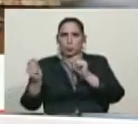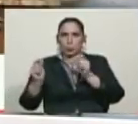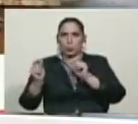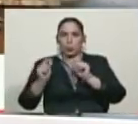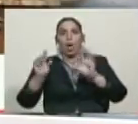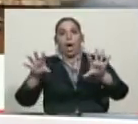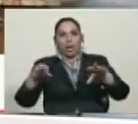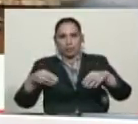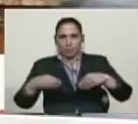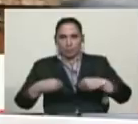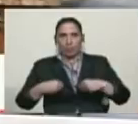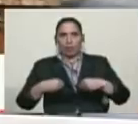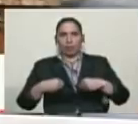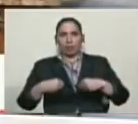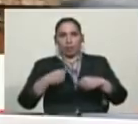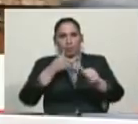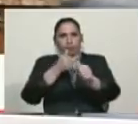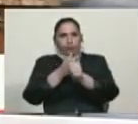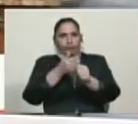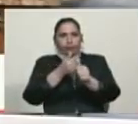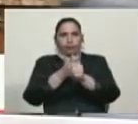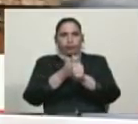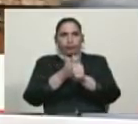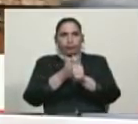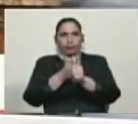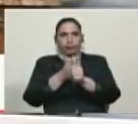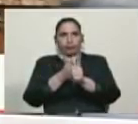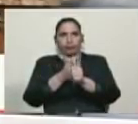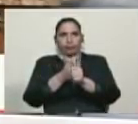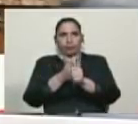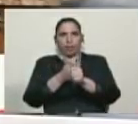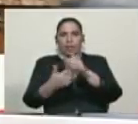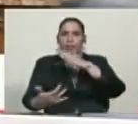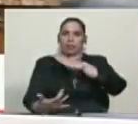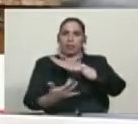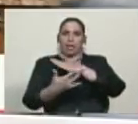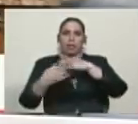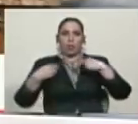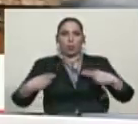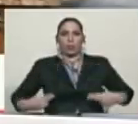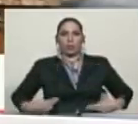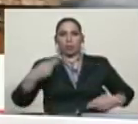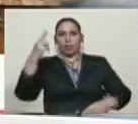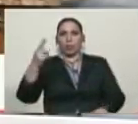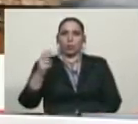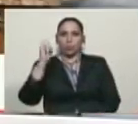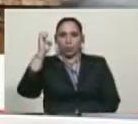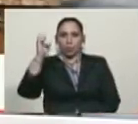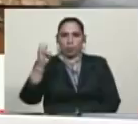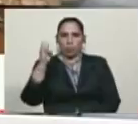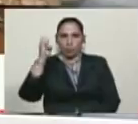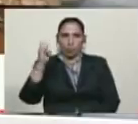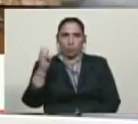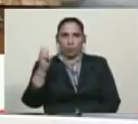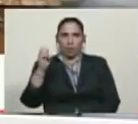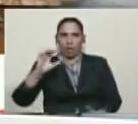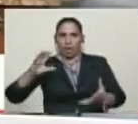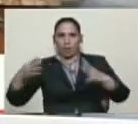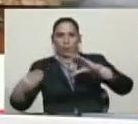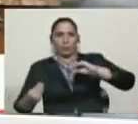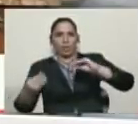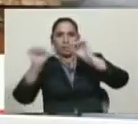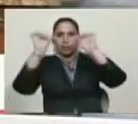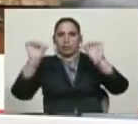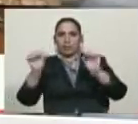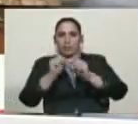de asistencia técnica humanitaria de la unión europea a través del sistema de naciones unidas